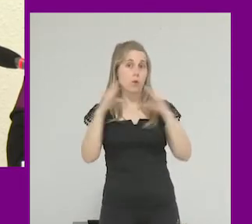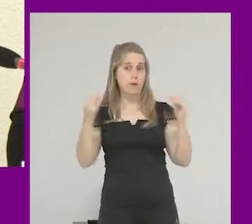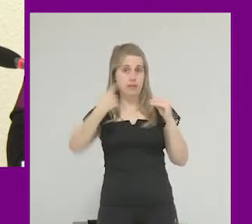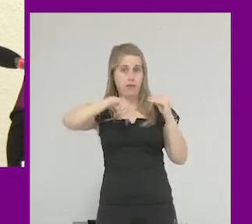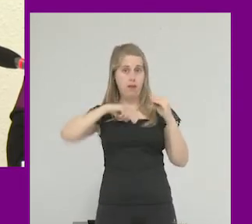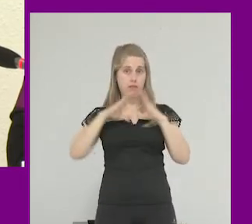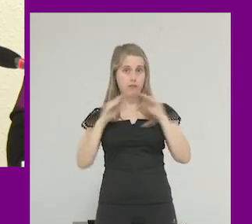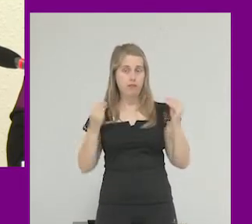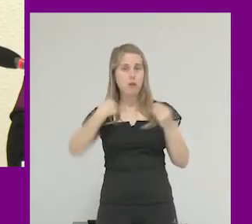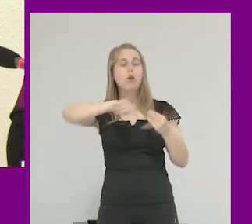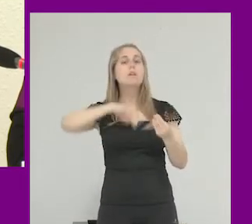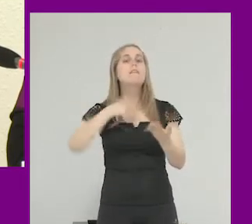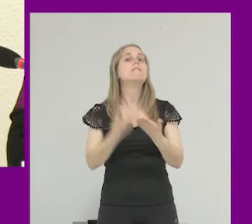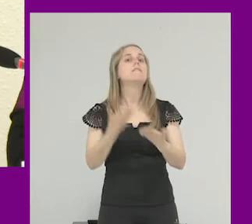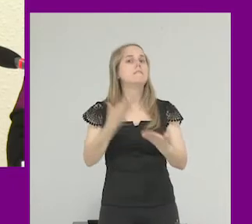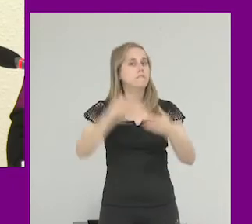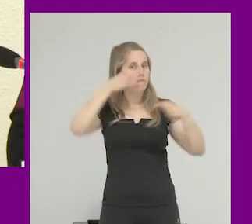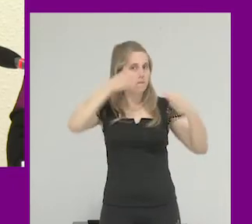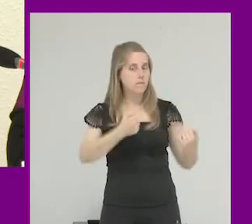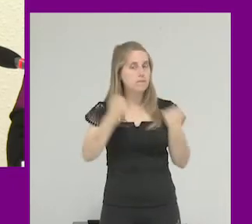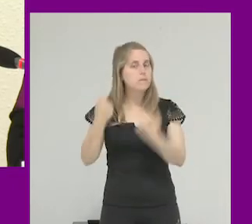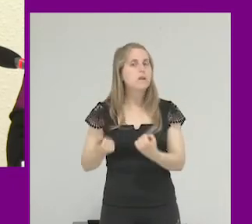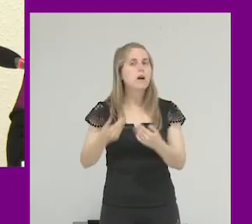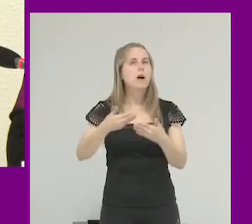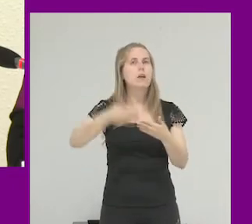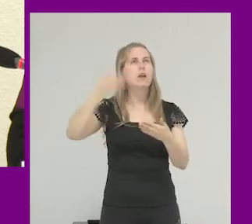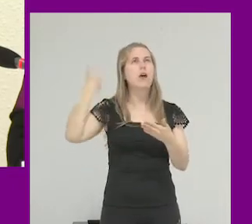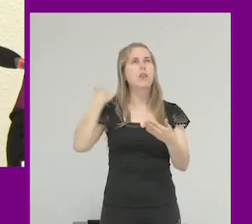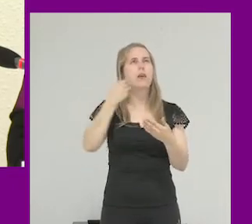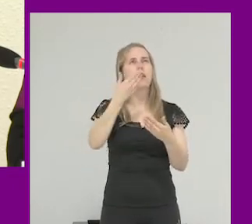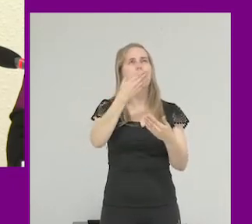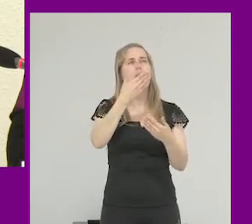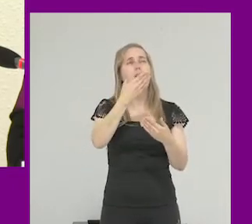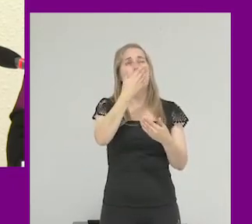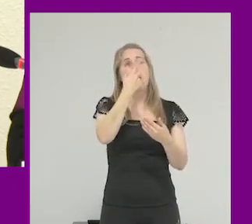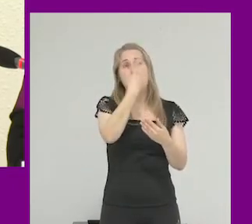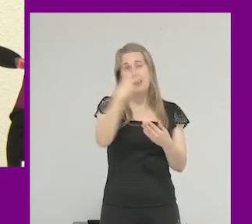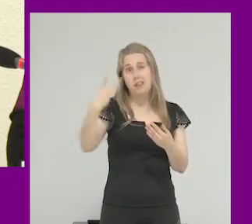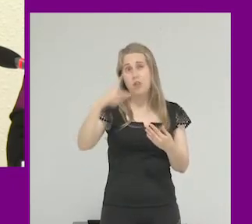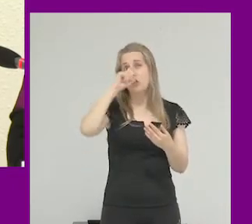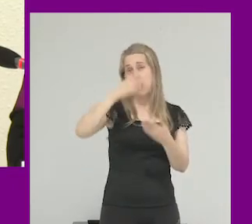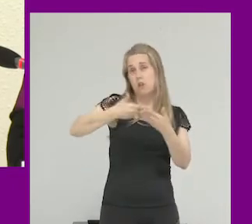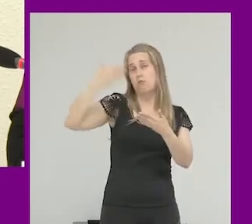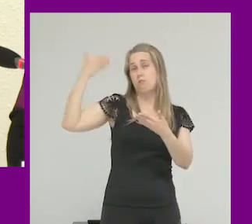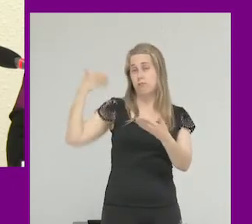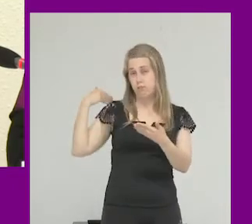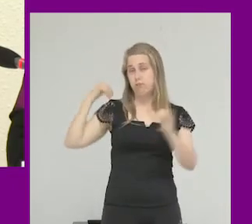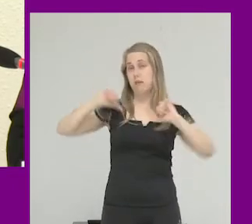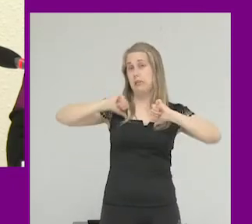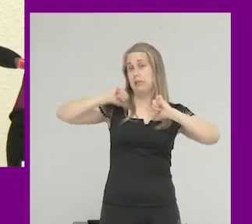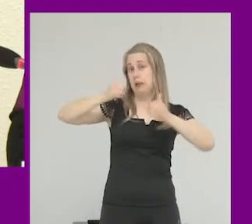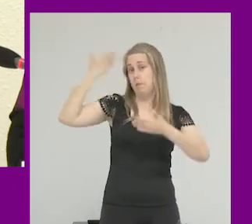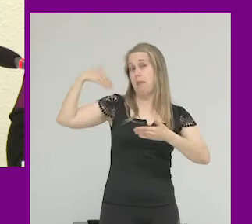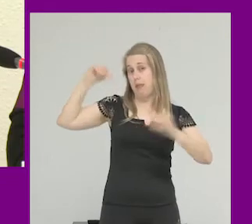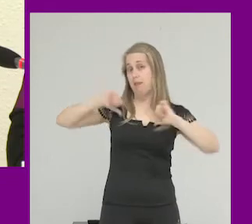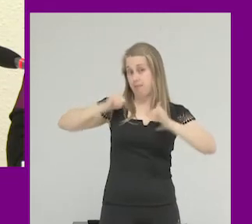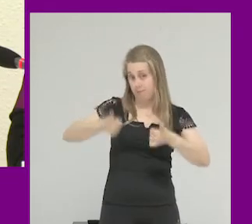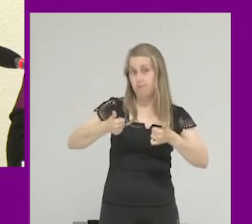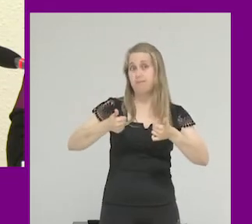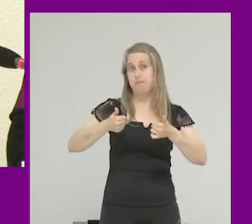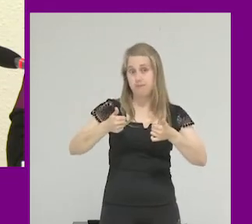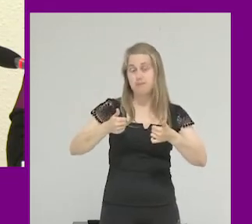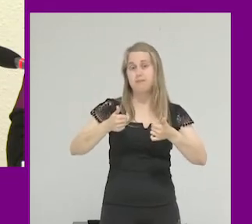universidad garantizamos, y así fue desde hace 22 años que iniciamos esta aventura y